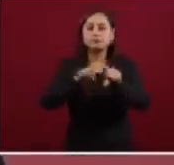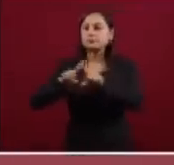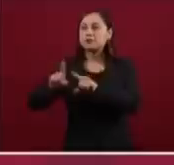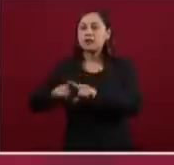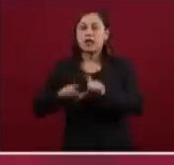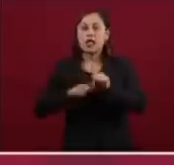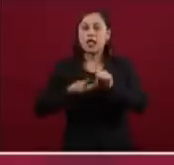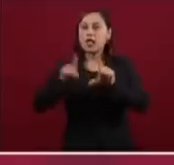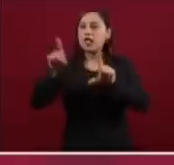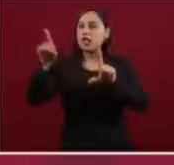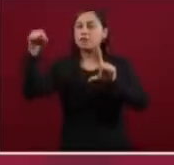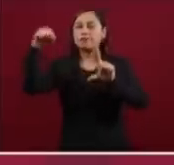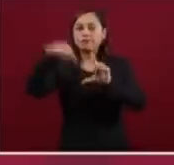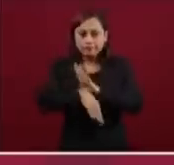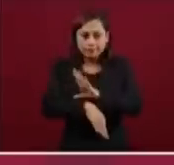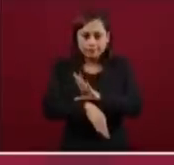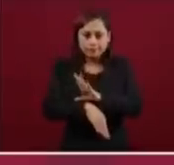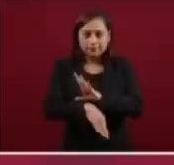bolsa